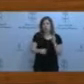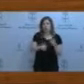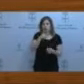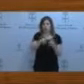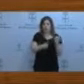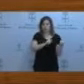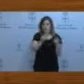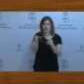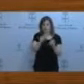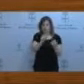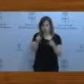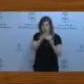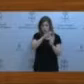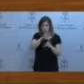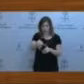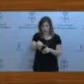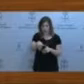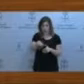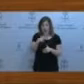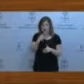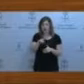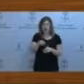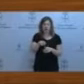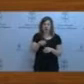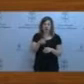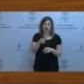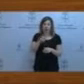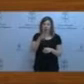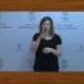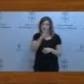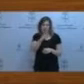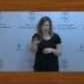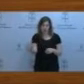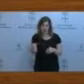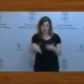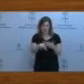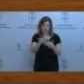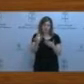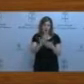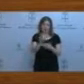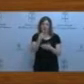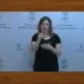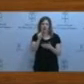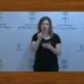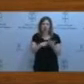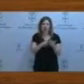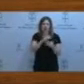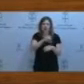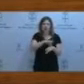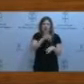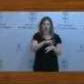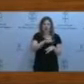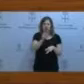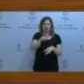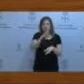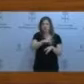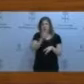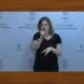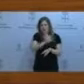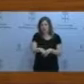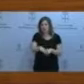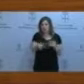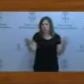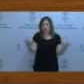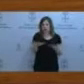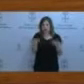y la más notoria quizá fue la patética y lamentable llamada en prensa a contratar médicos de familia y pediatras de forma urgente y que